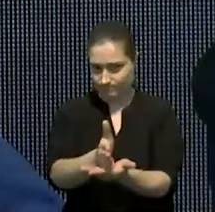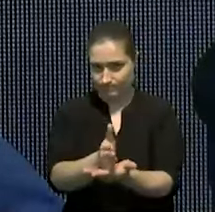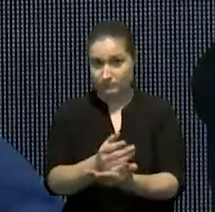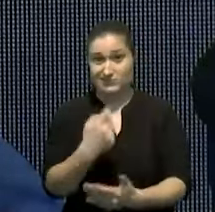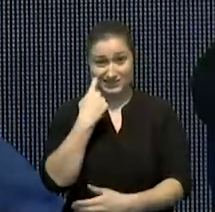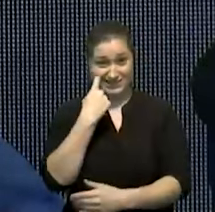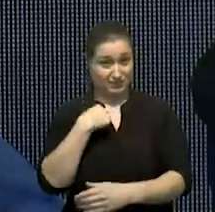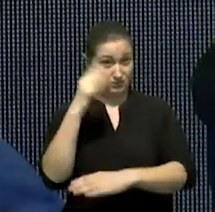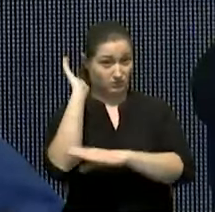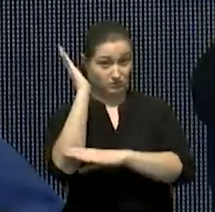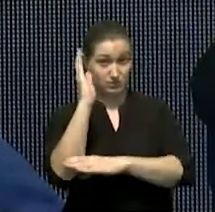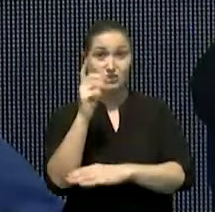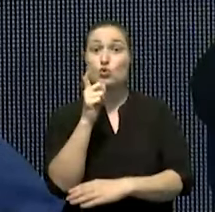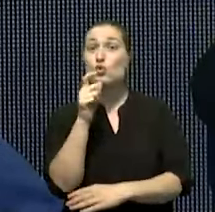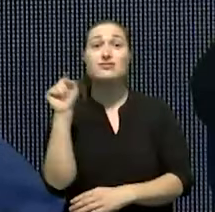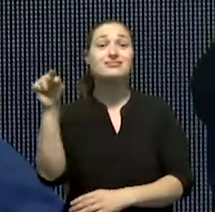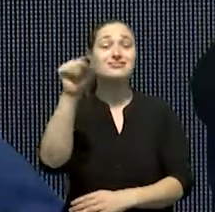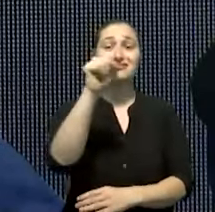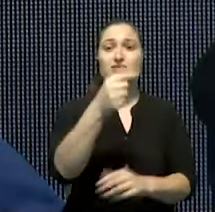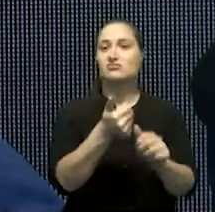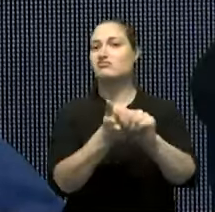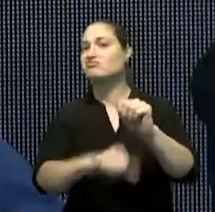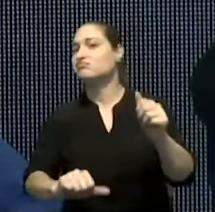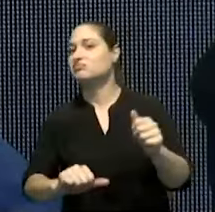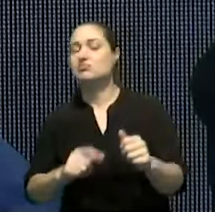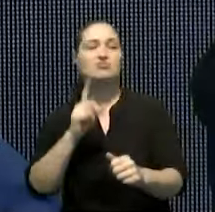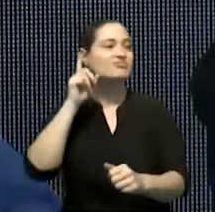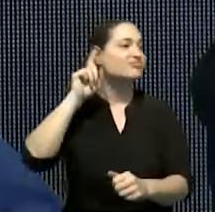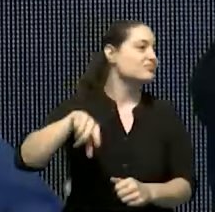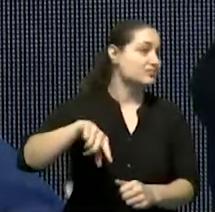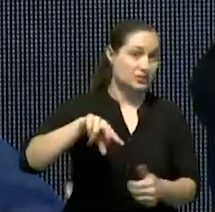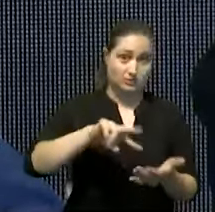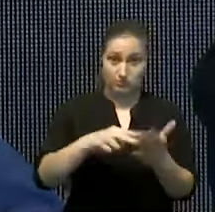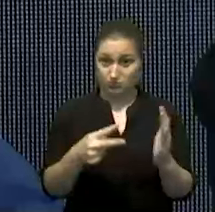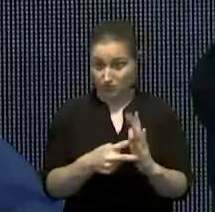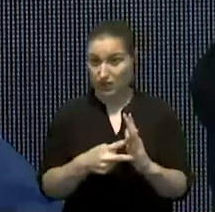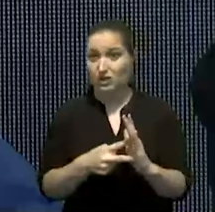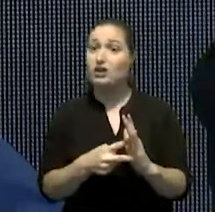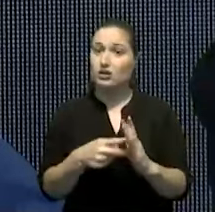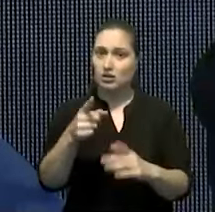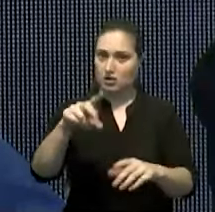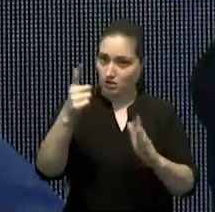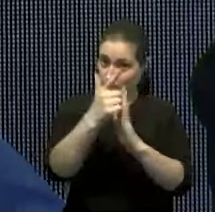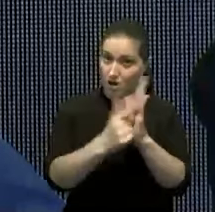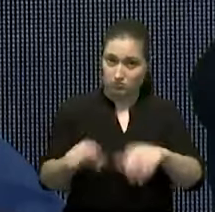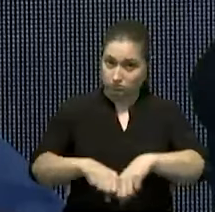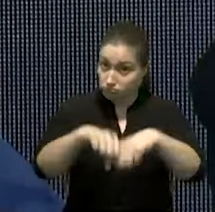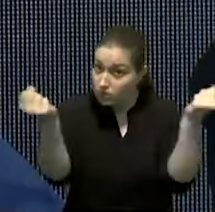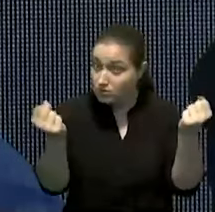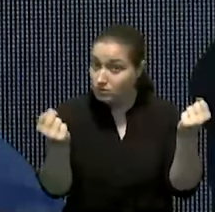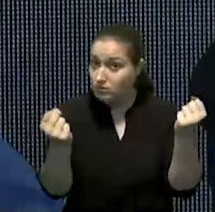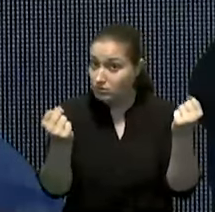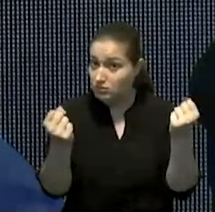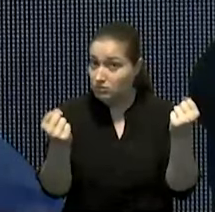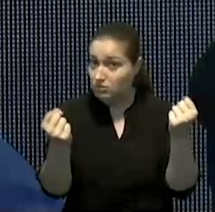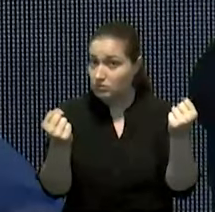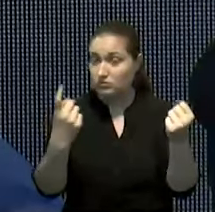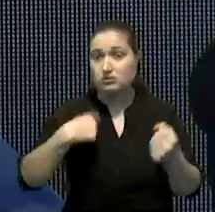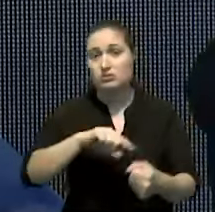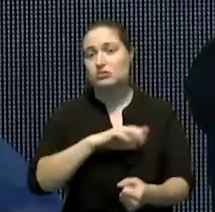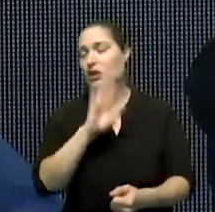que vade hace un crimen en contra del estado en contra de todos nosotros y eso no lo podemos seguir